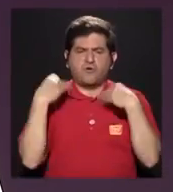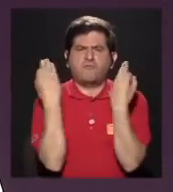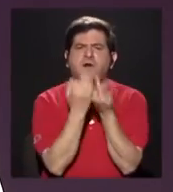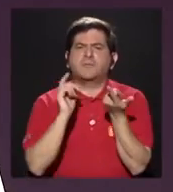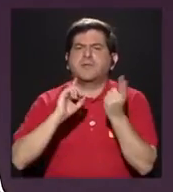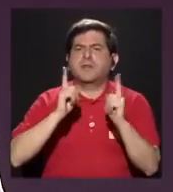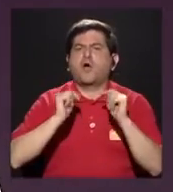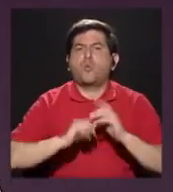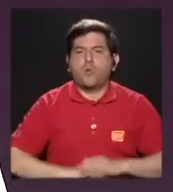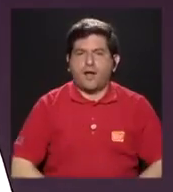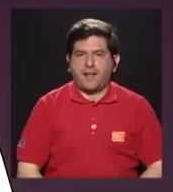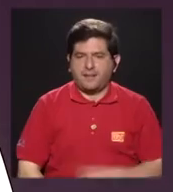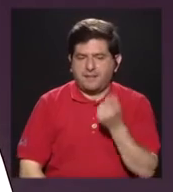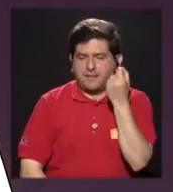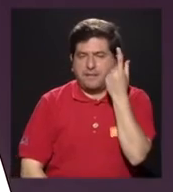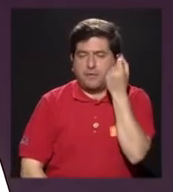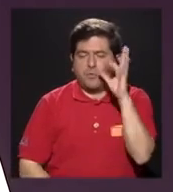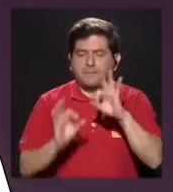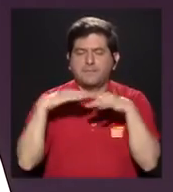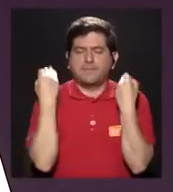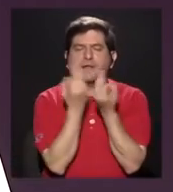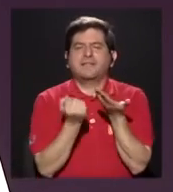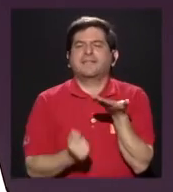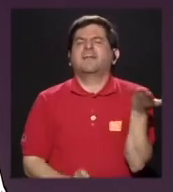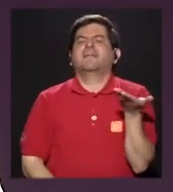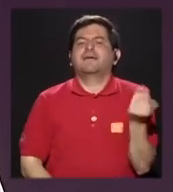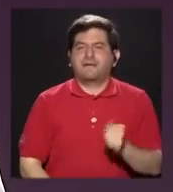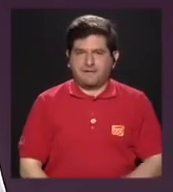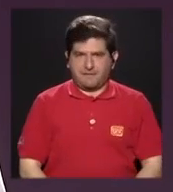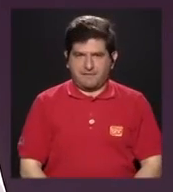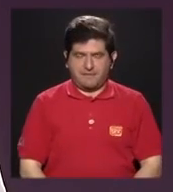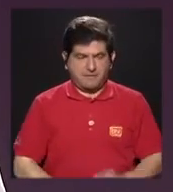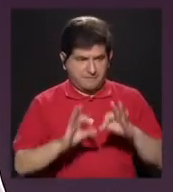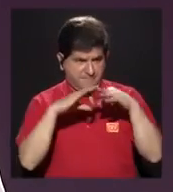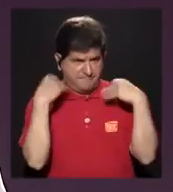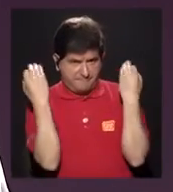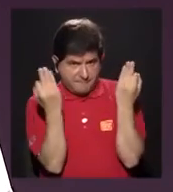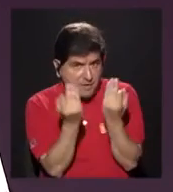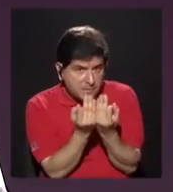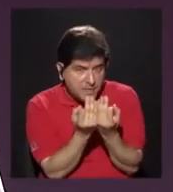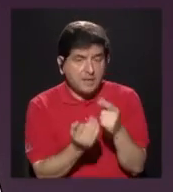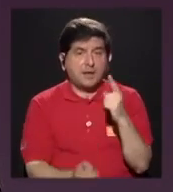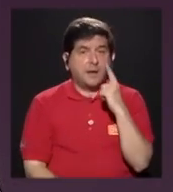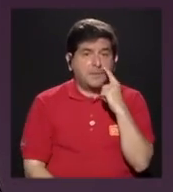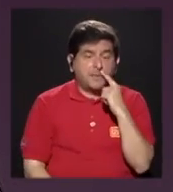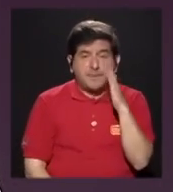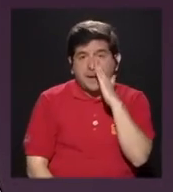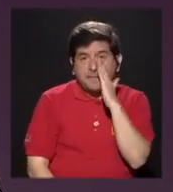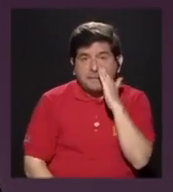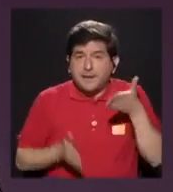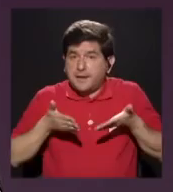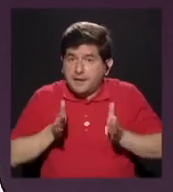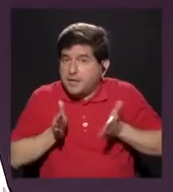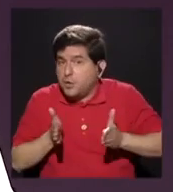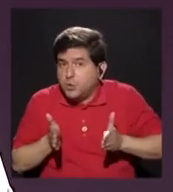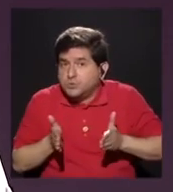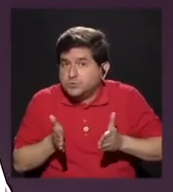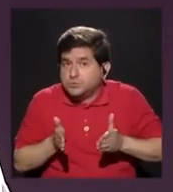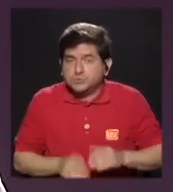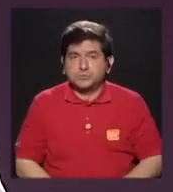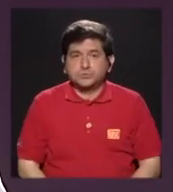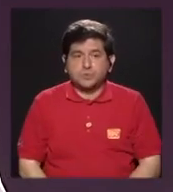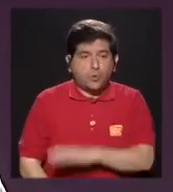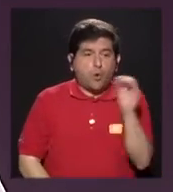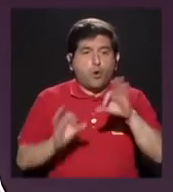que entendemos por familia entendemos por familia papá mamá e hijos entendemos